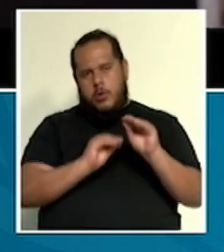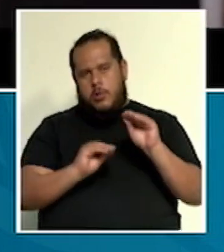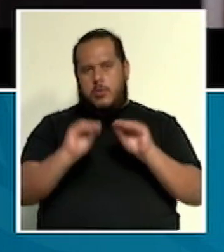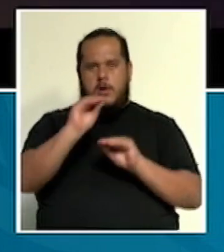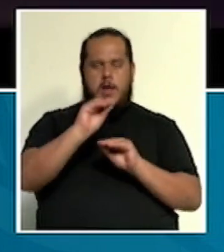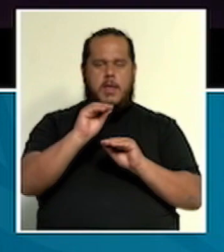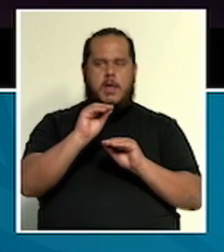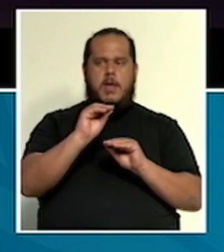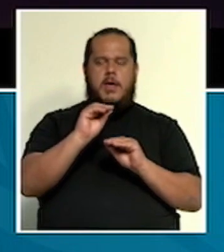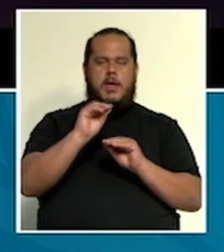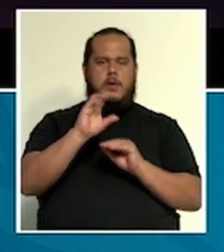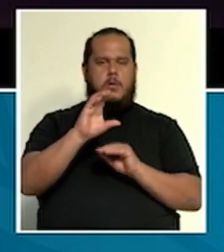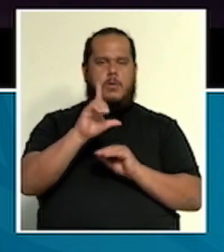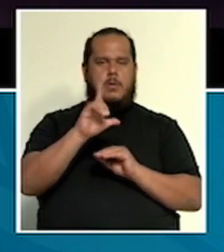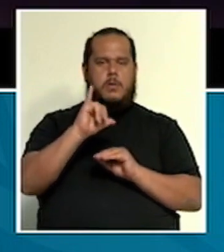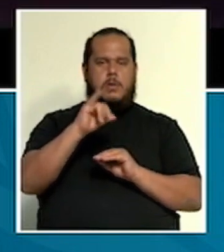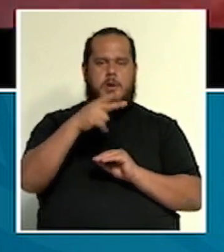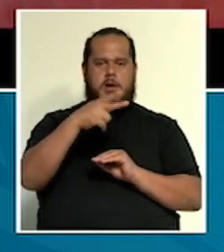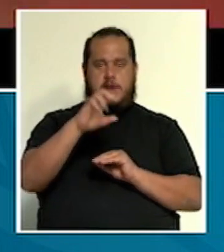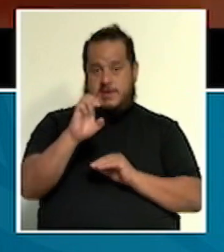un cliché